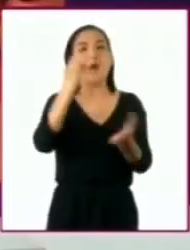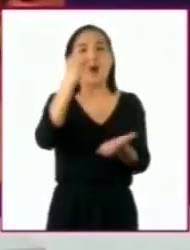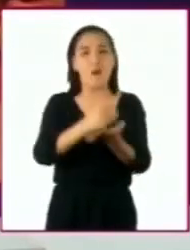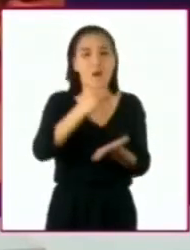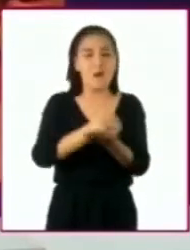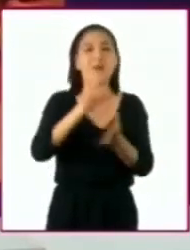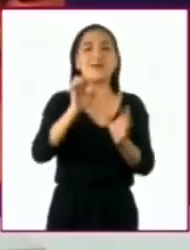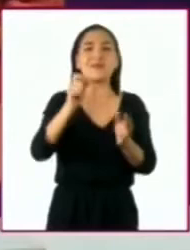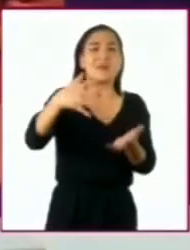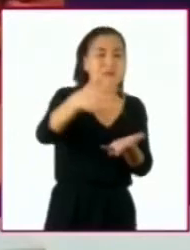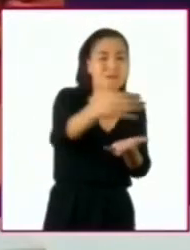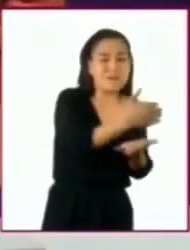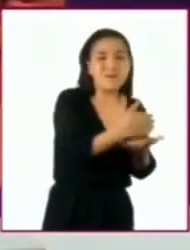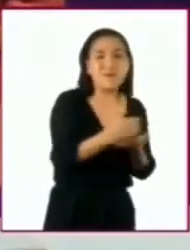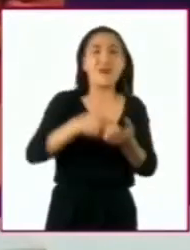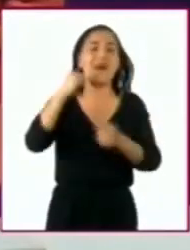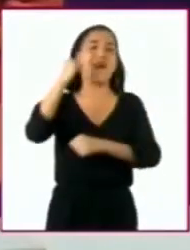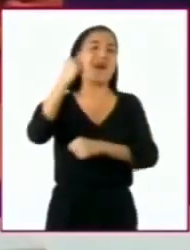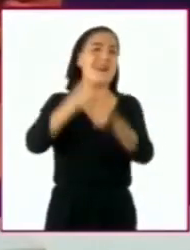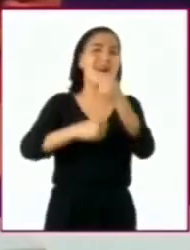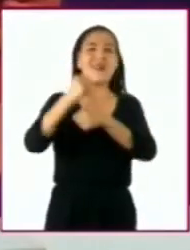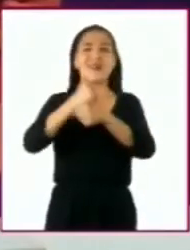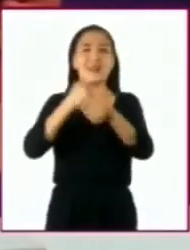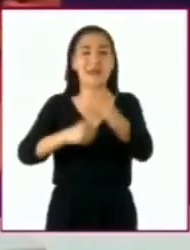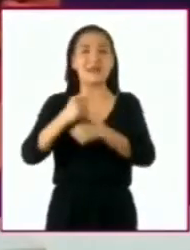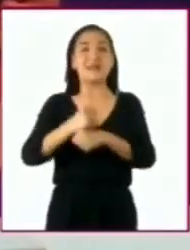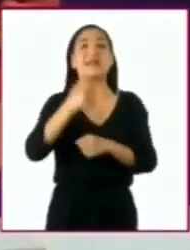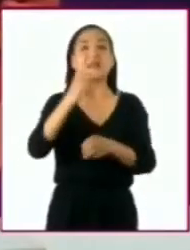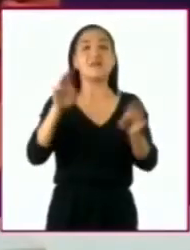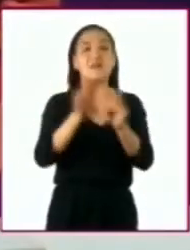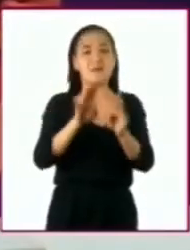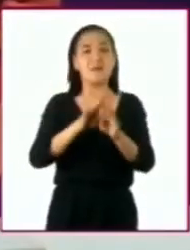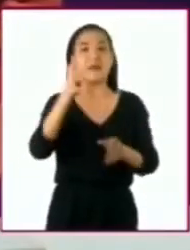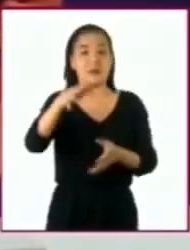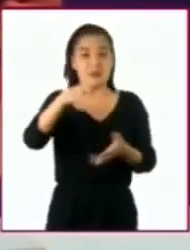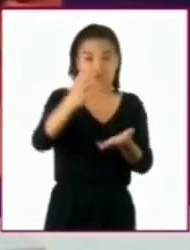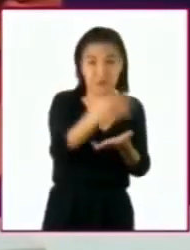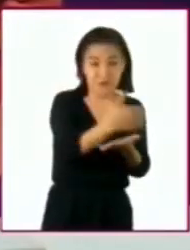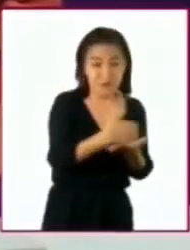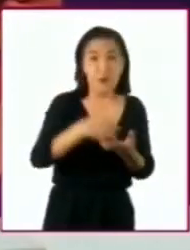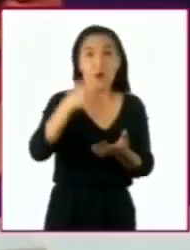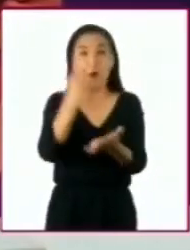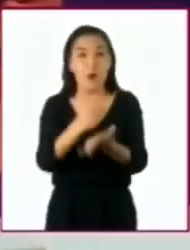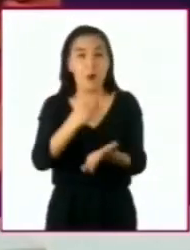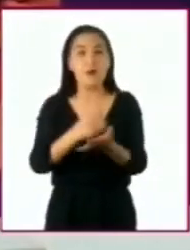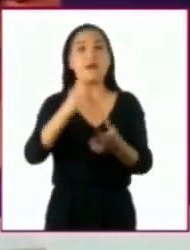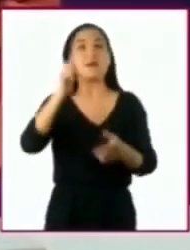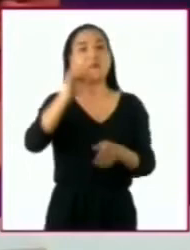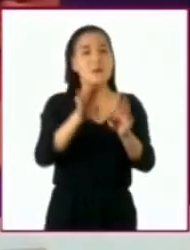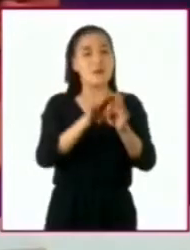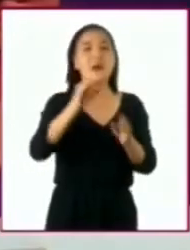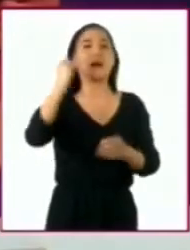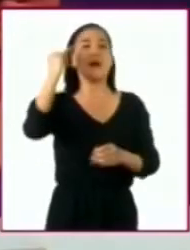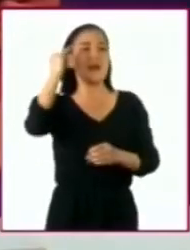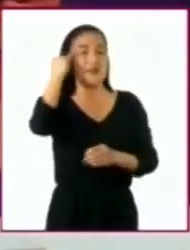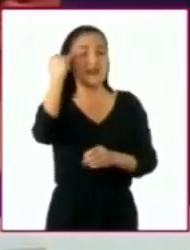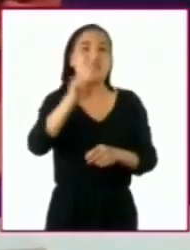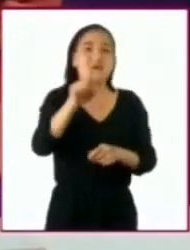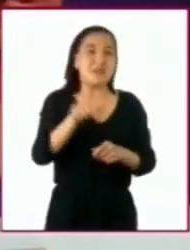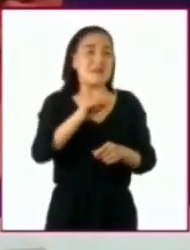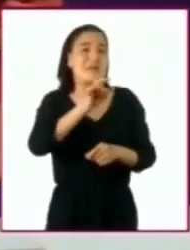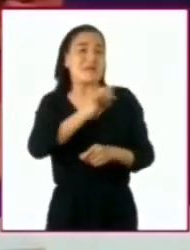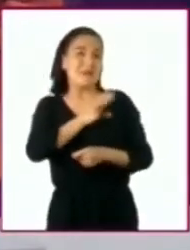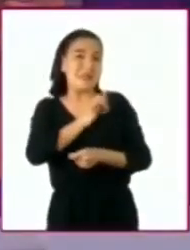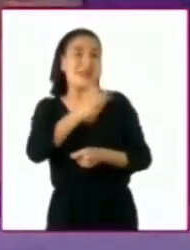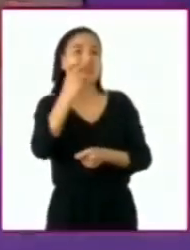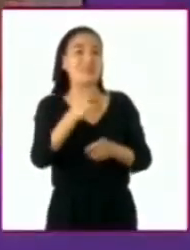años, comenzaron a sacar de ellos grandes tributos, y los indios, con el gran temor que cobraron a los españoles